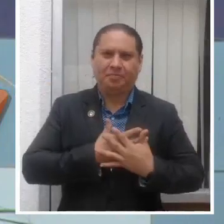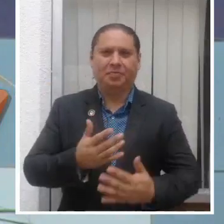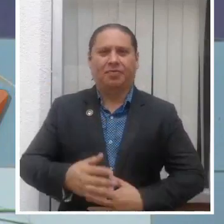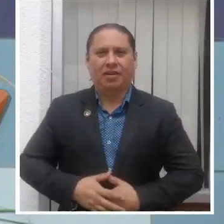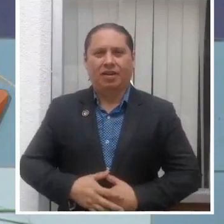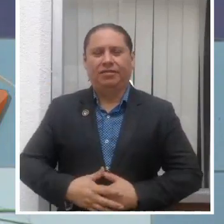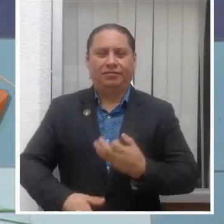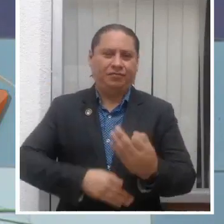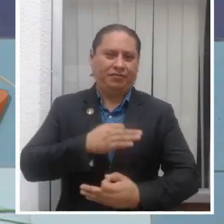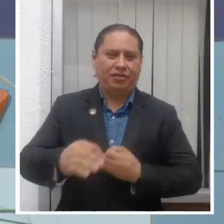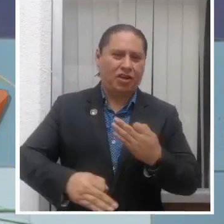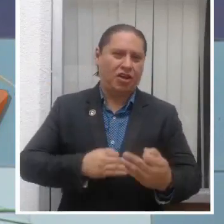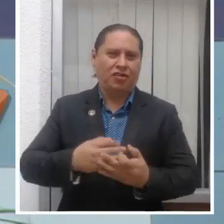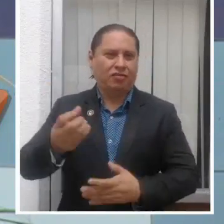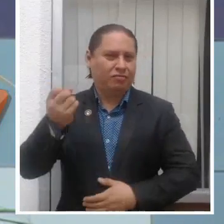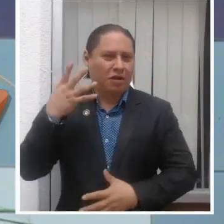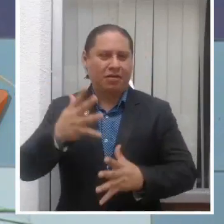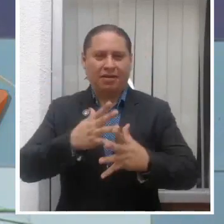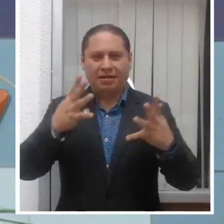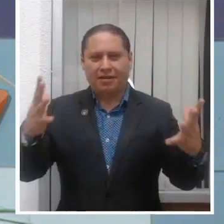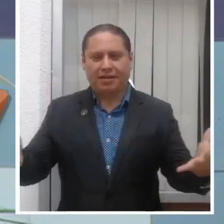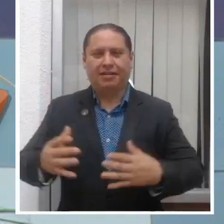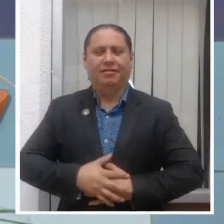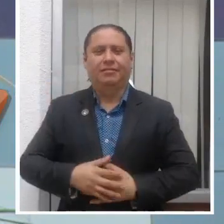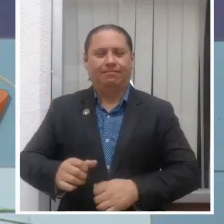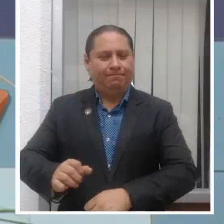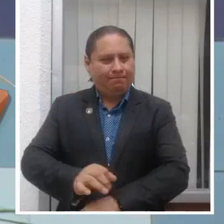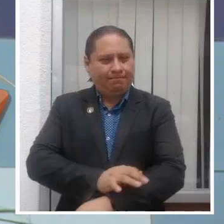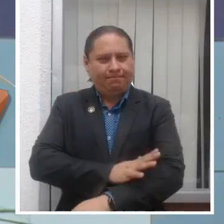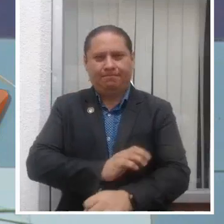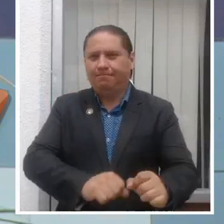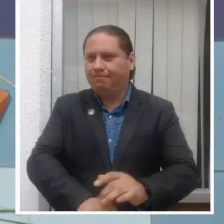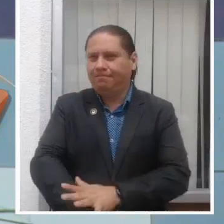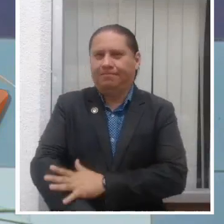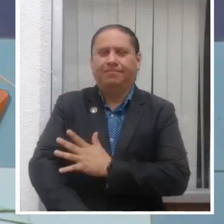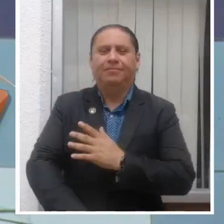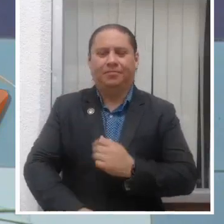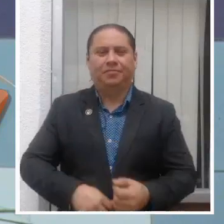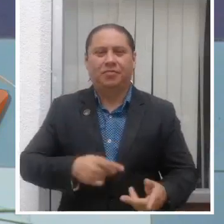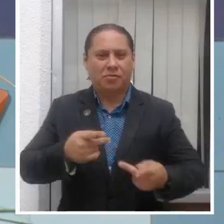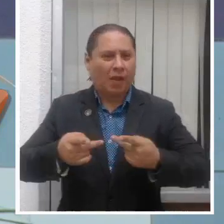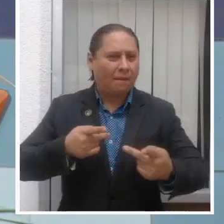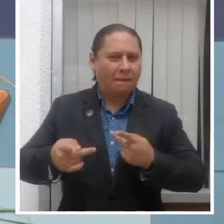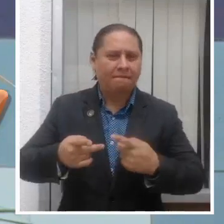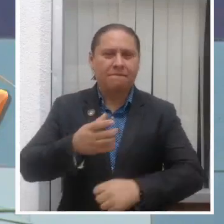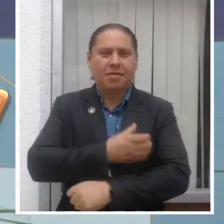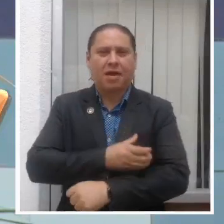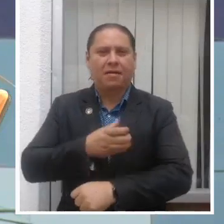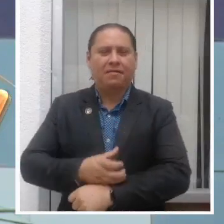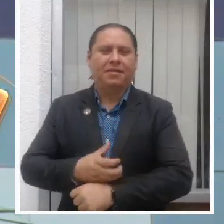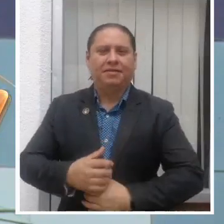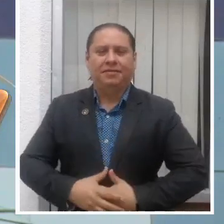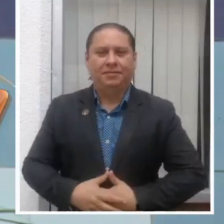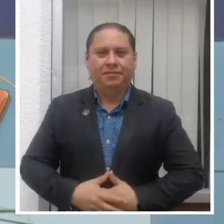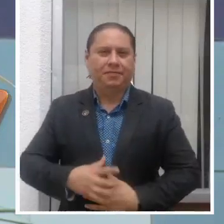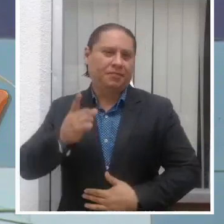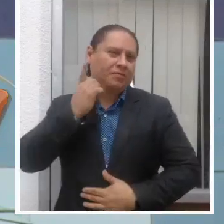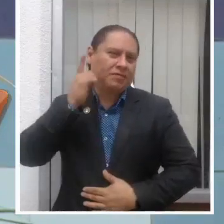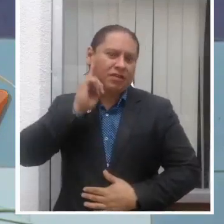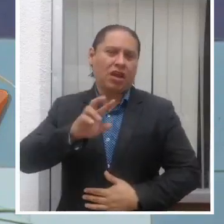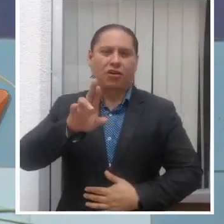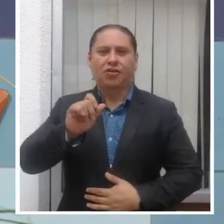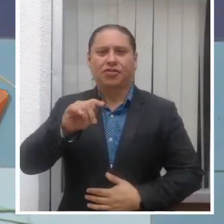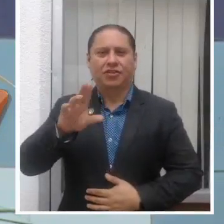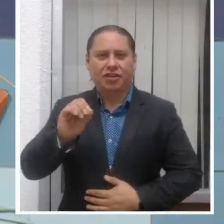por todo este evento tan grande, tan emotivo que prepararon mis compañeros, la diputada